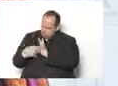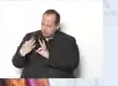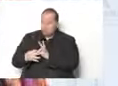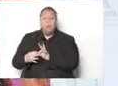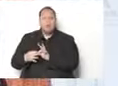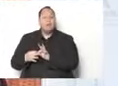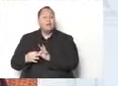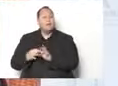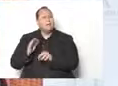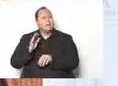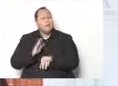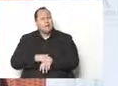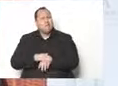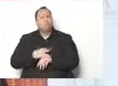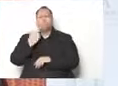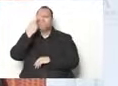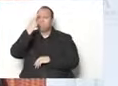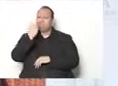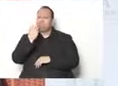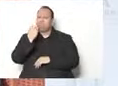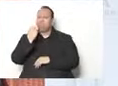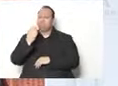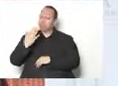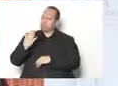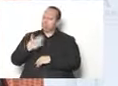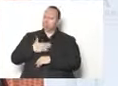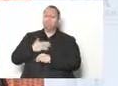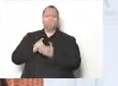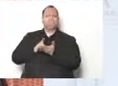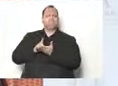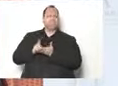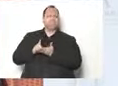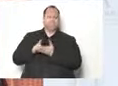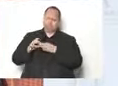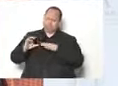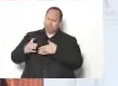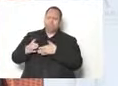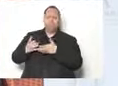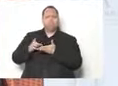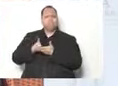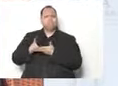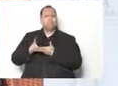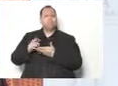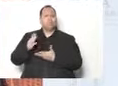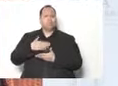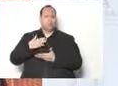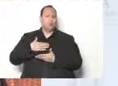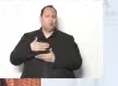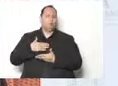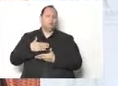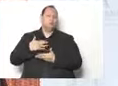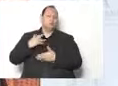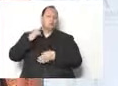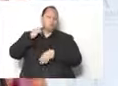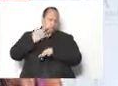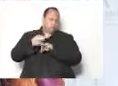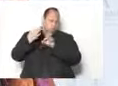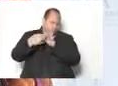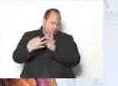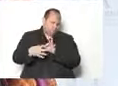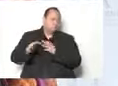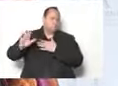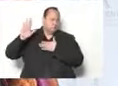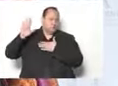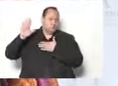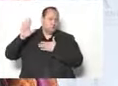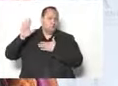razón y del lado del Estado de Derecho, en donde estoy comprometida a seguir. Lo